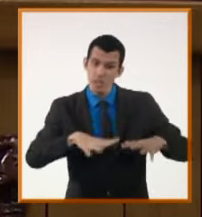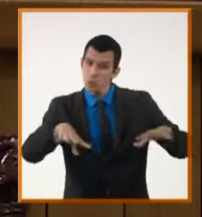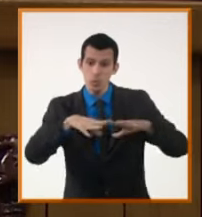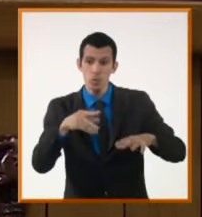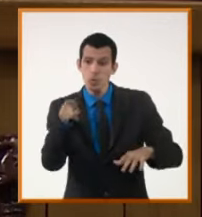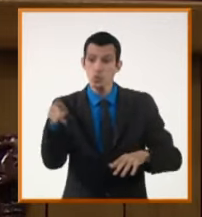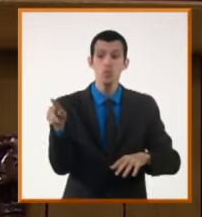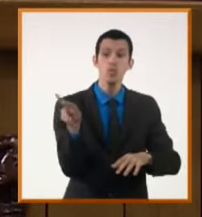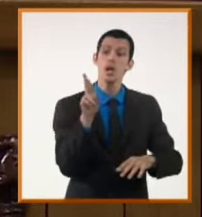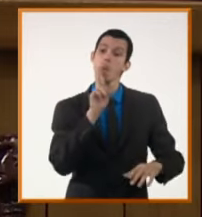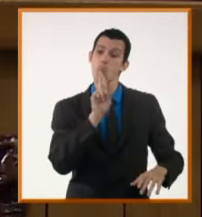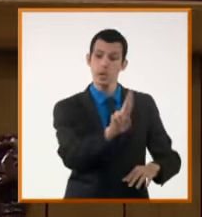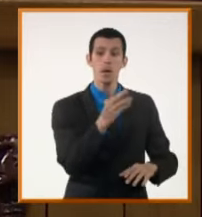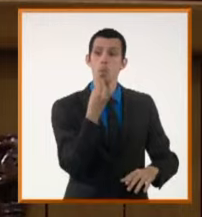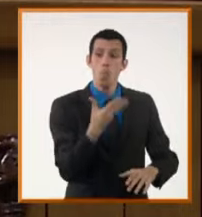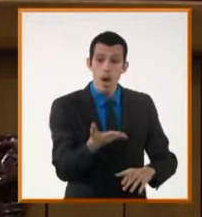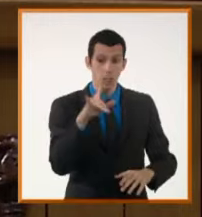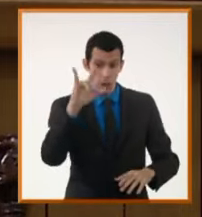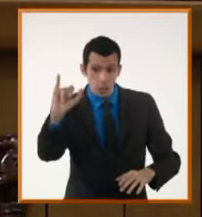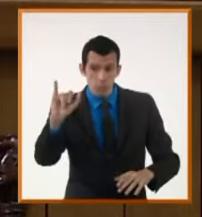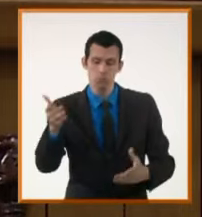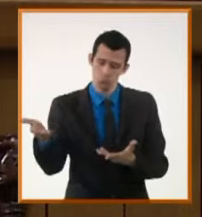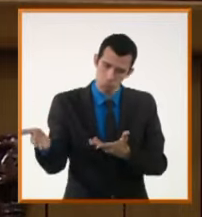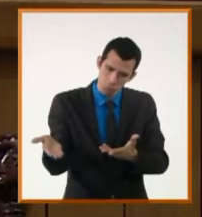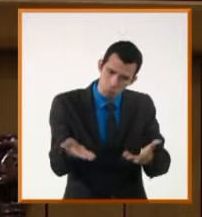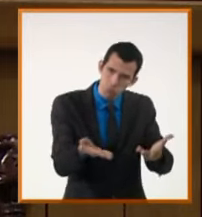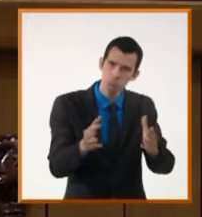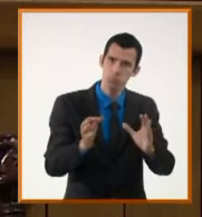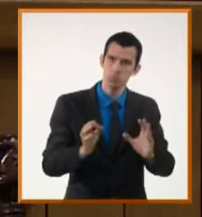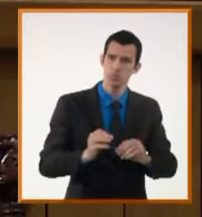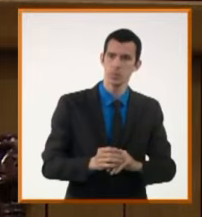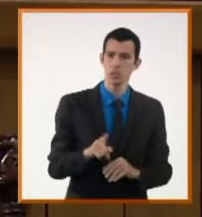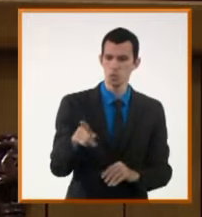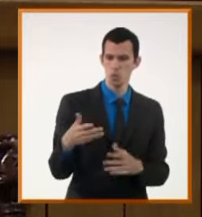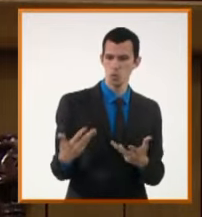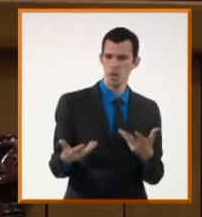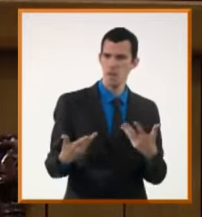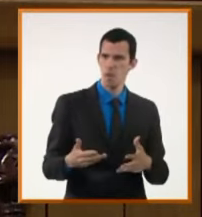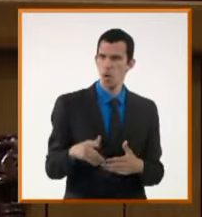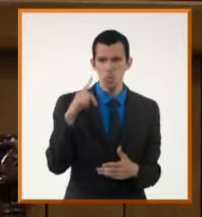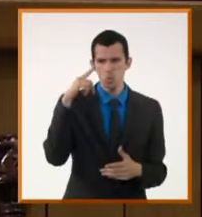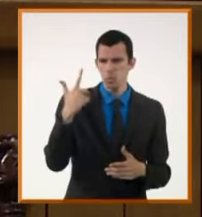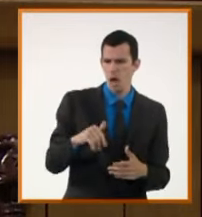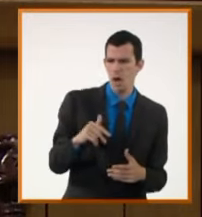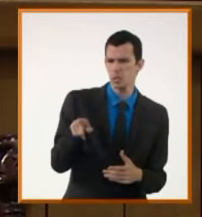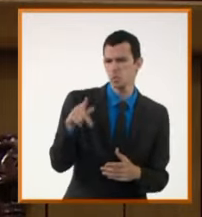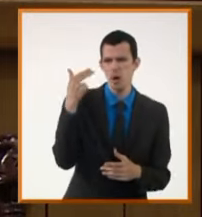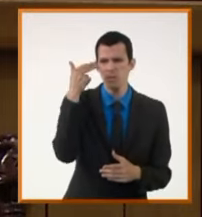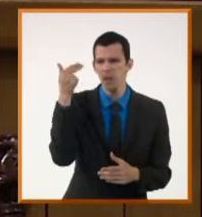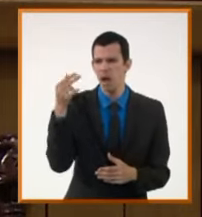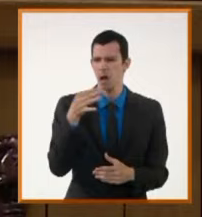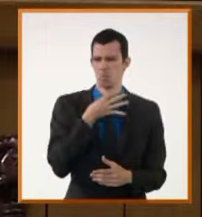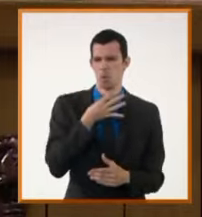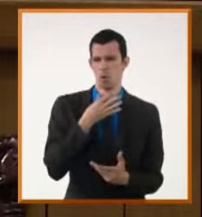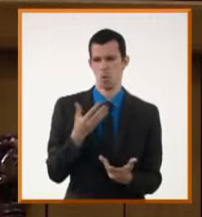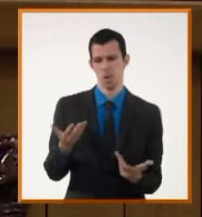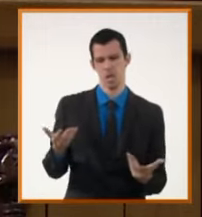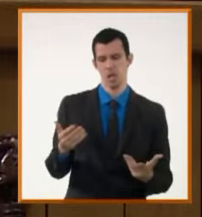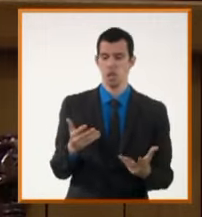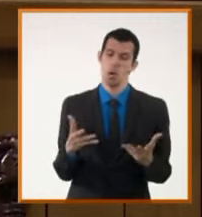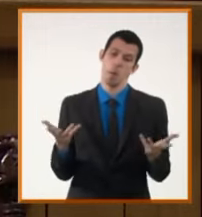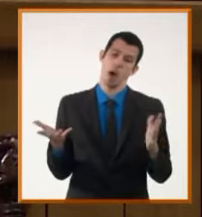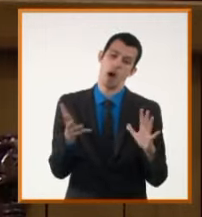poder enfrentar con éxito el complejo periodo que atraviesa el país. Y también tenemos que estimular los cuadros. Ahora se